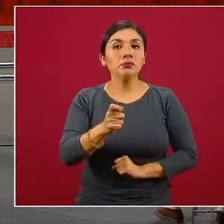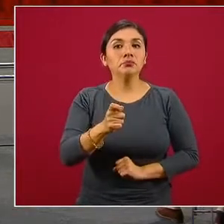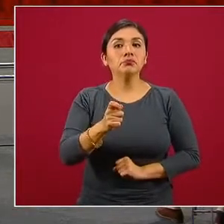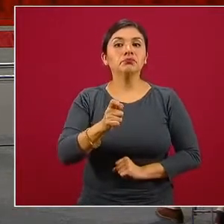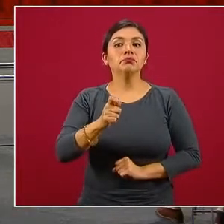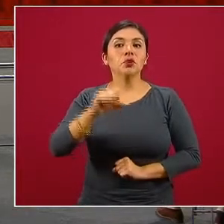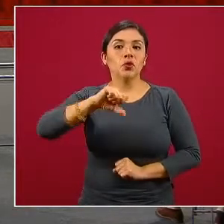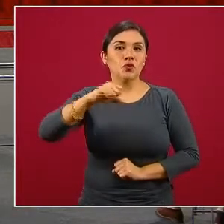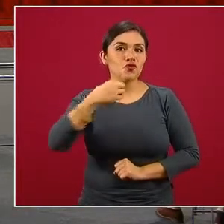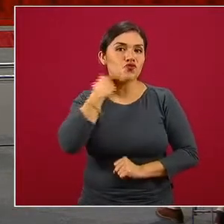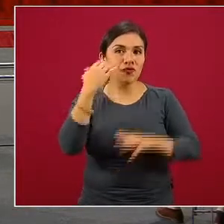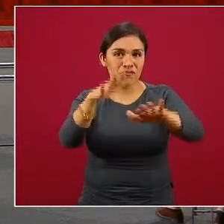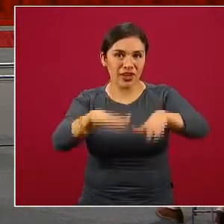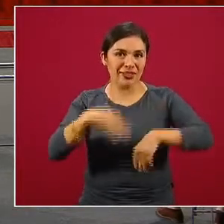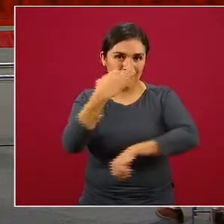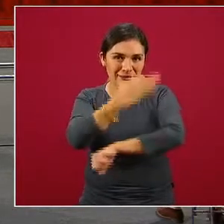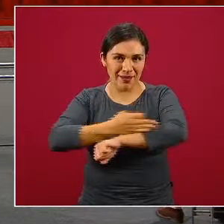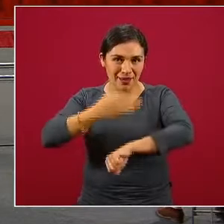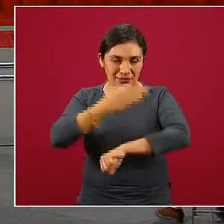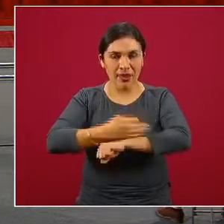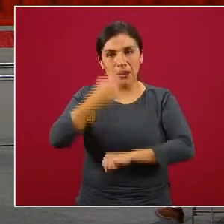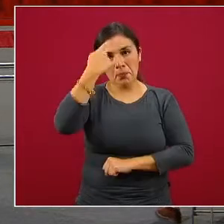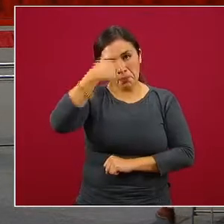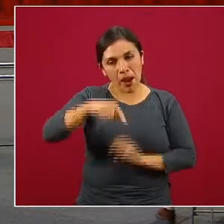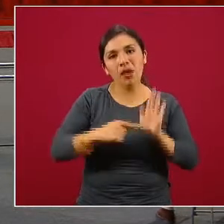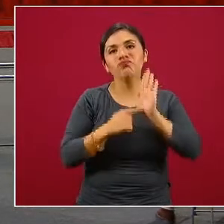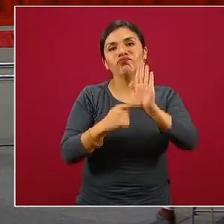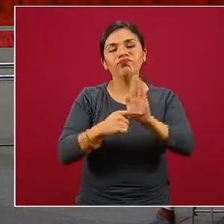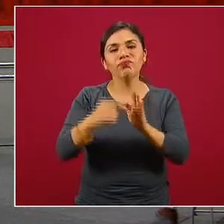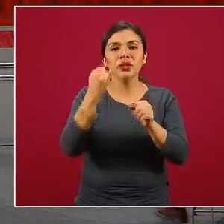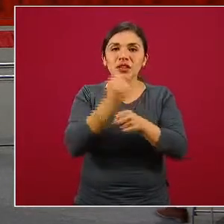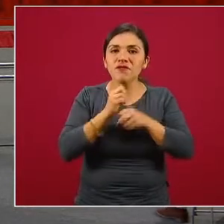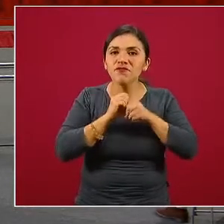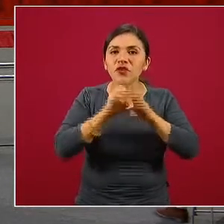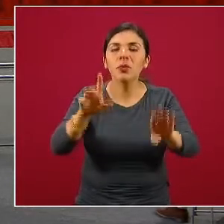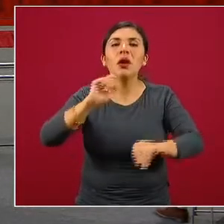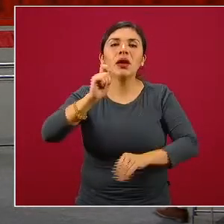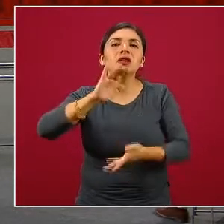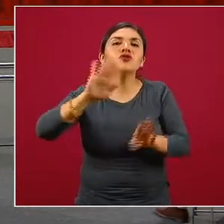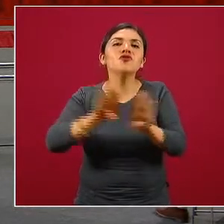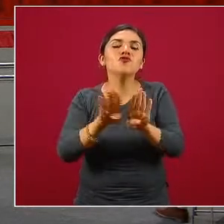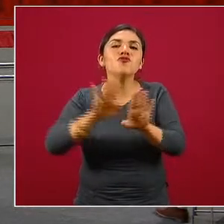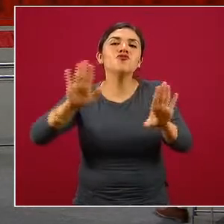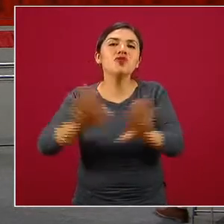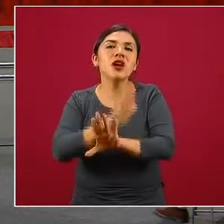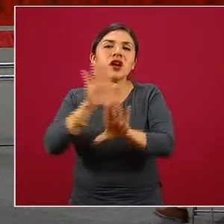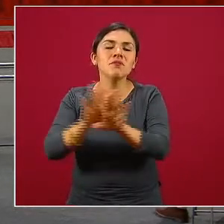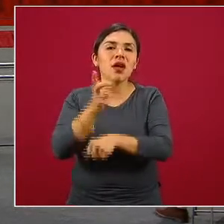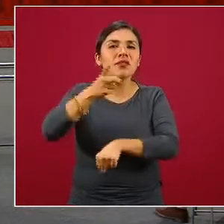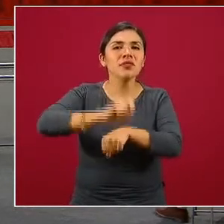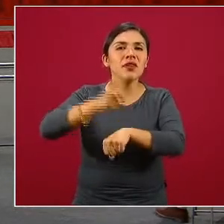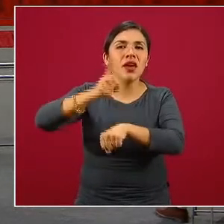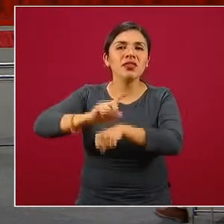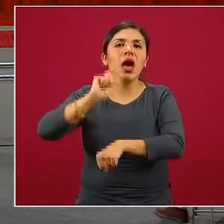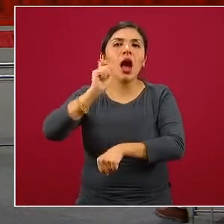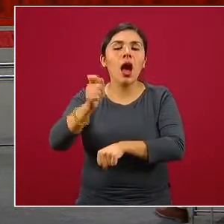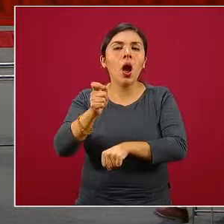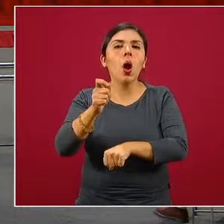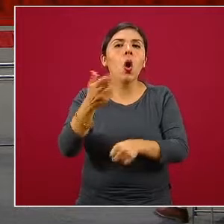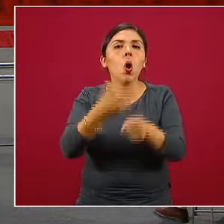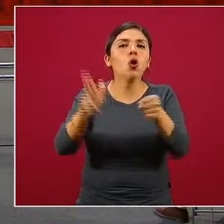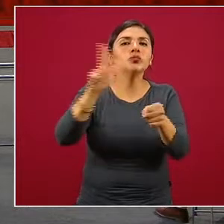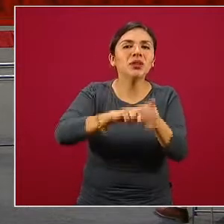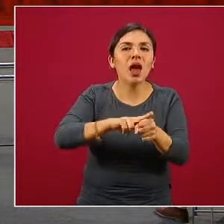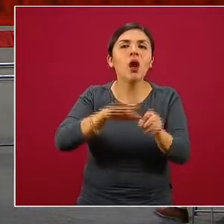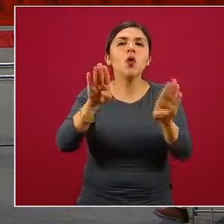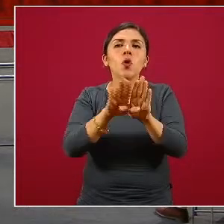esta conferencia vespertina para poder llevarles la información, la actualización de los diferentes panoramas y la red